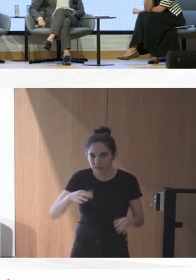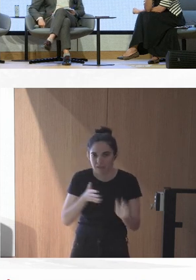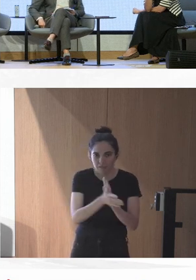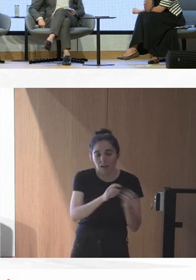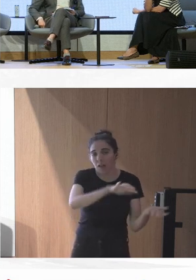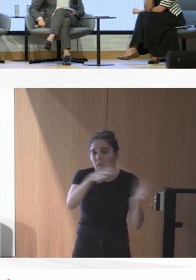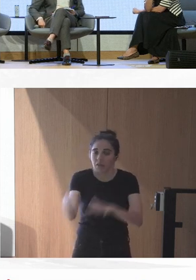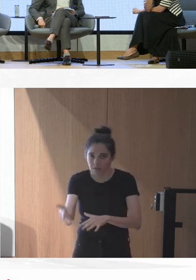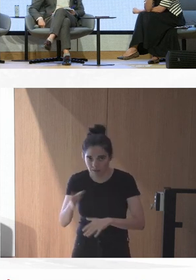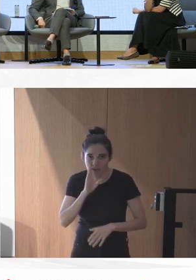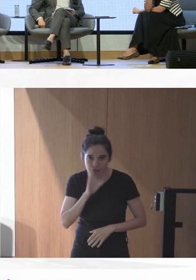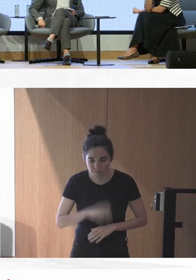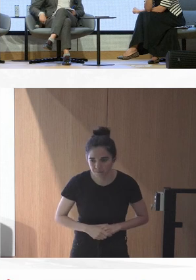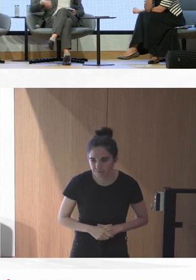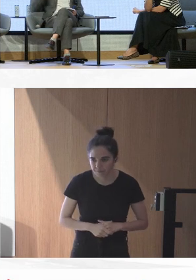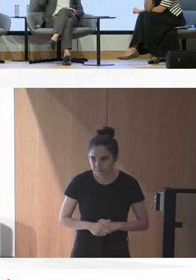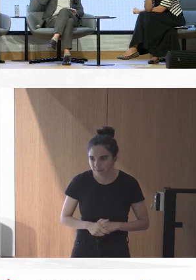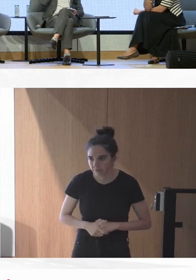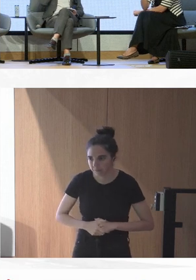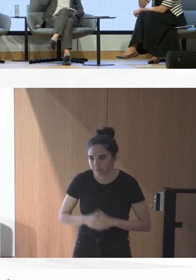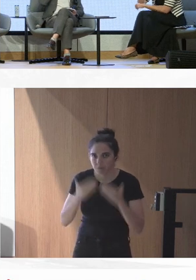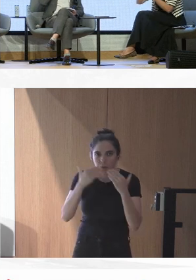precisamente esto? Muchas gracias.